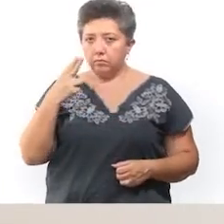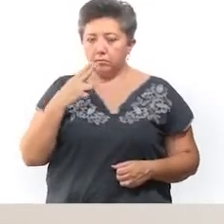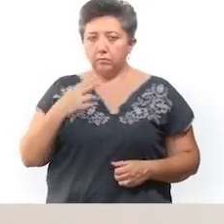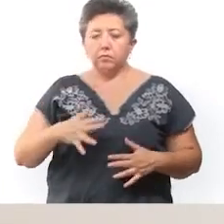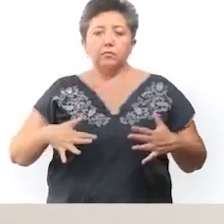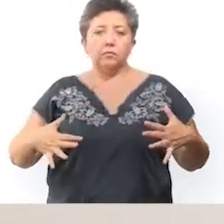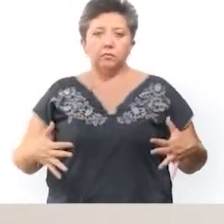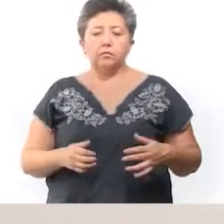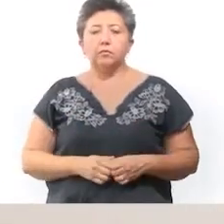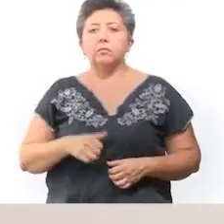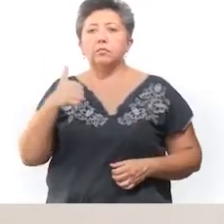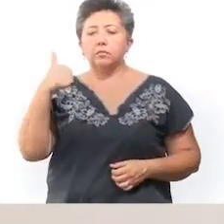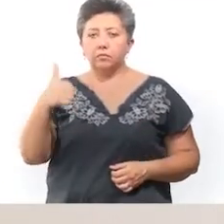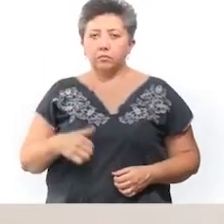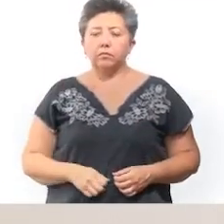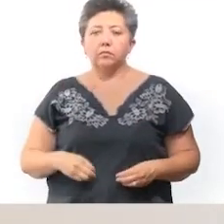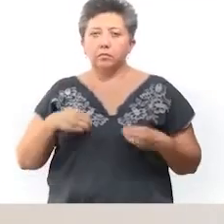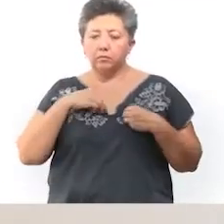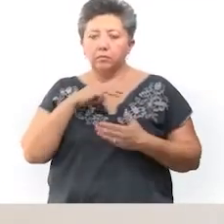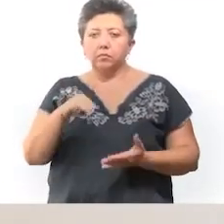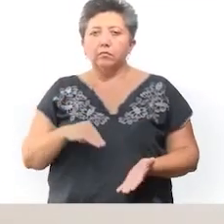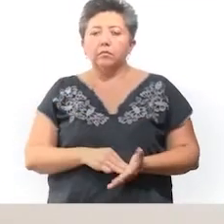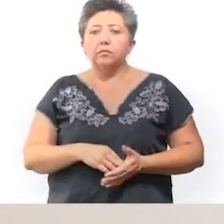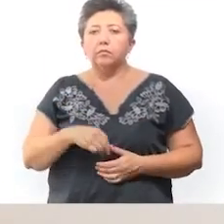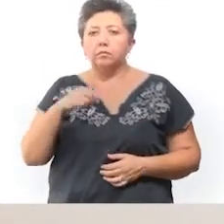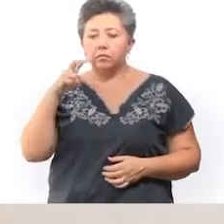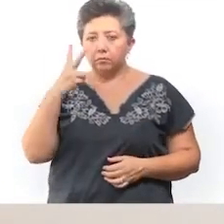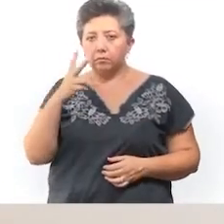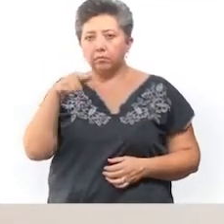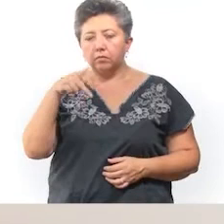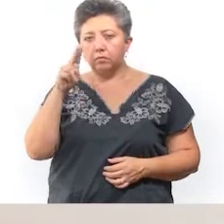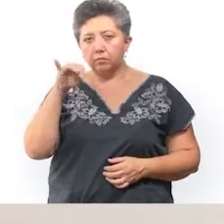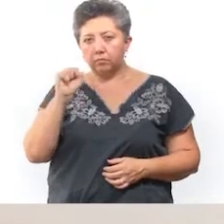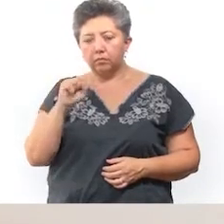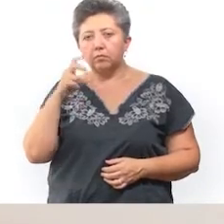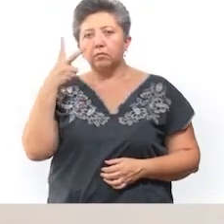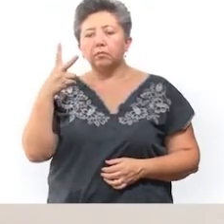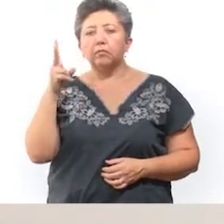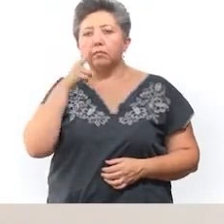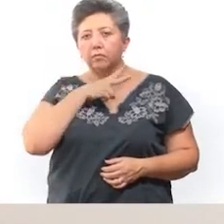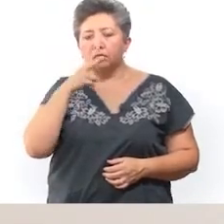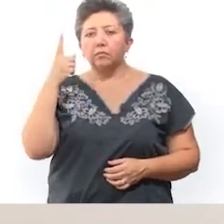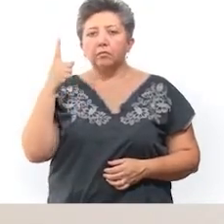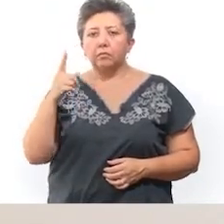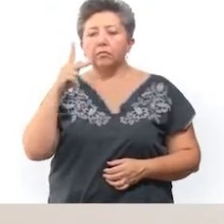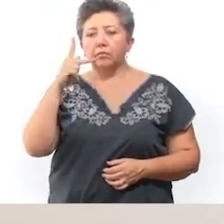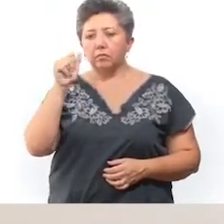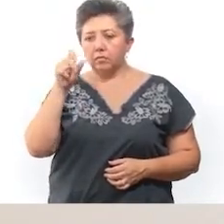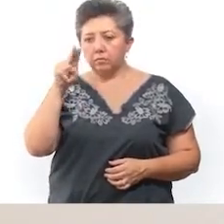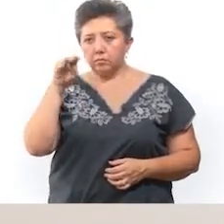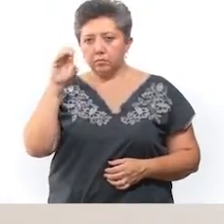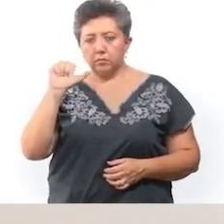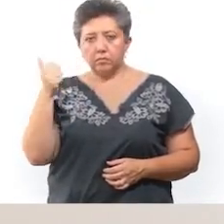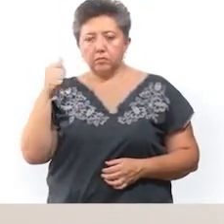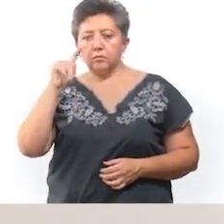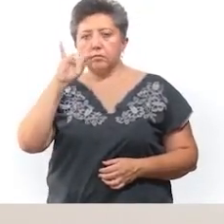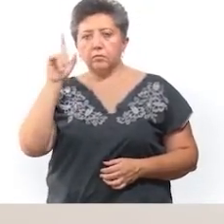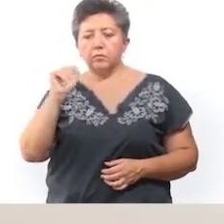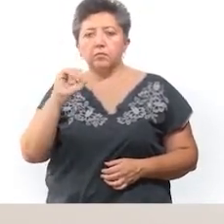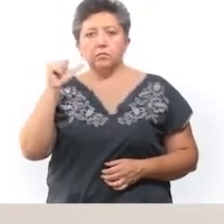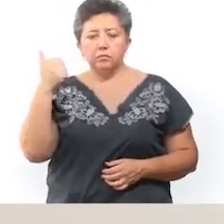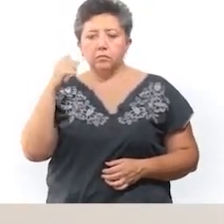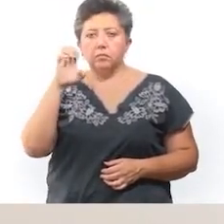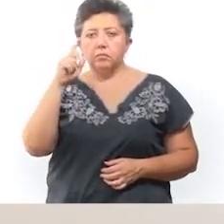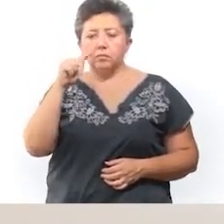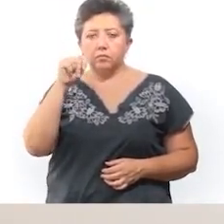y obesidad. 6 residían en Mérida, 2 en Canacín, 2 en Valladolid, 1 en Panabá, 1 en Tizimín, 1 en